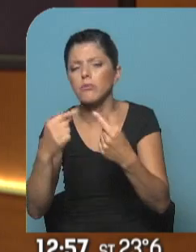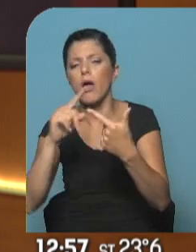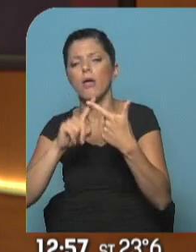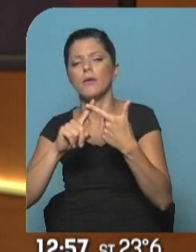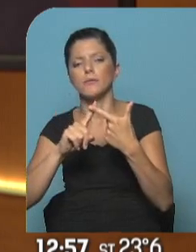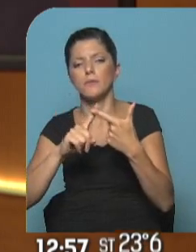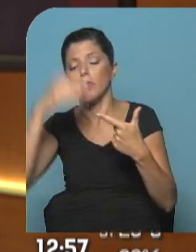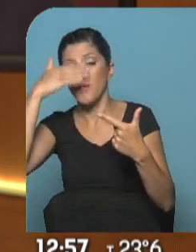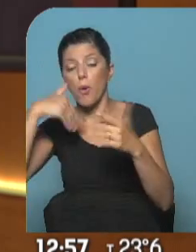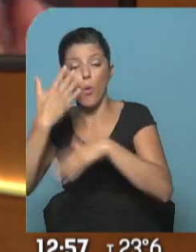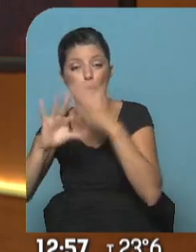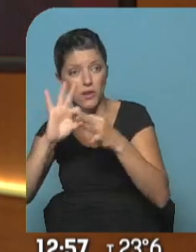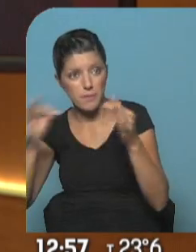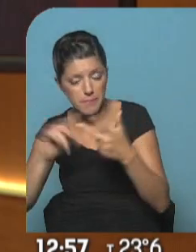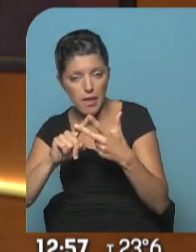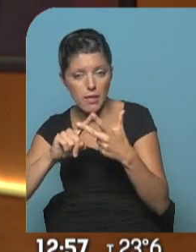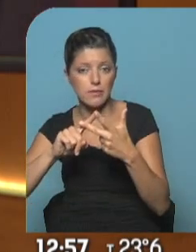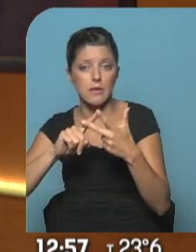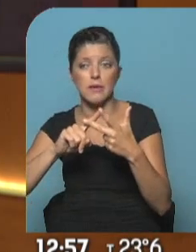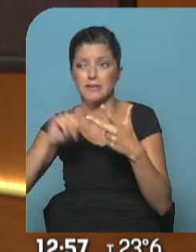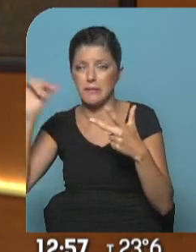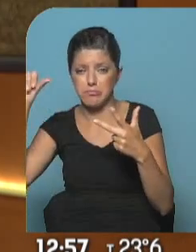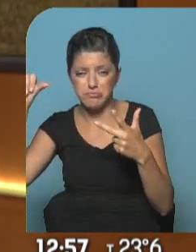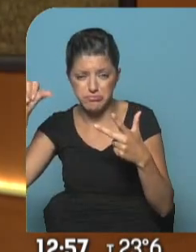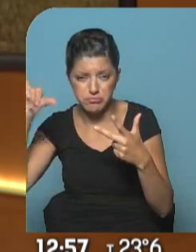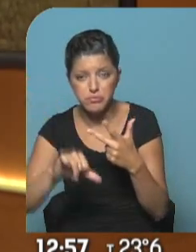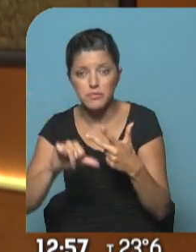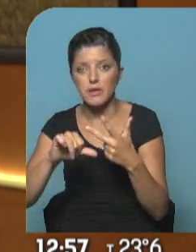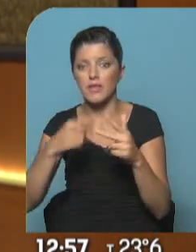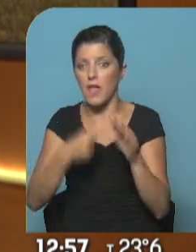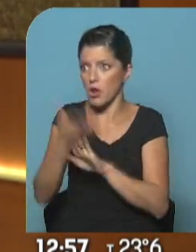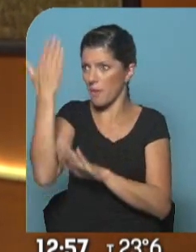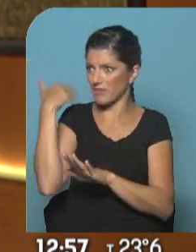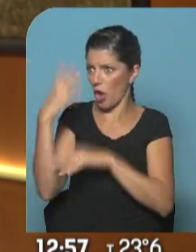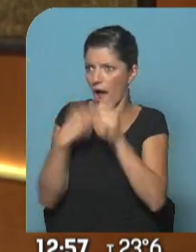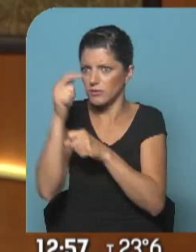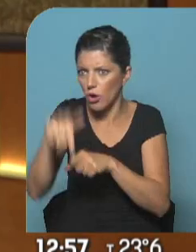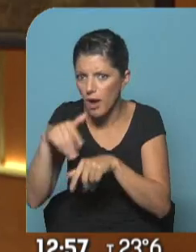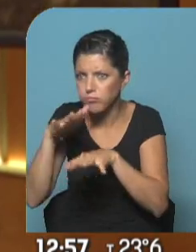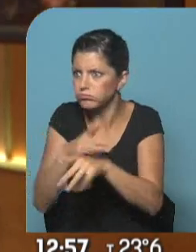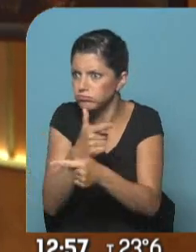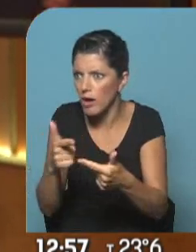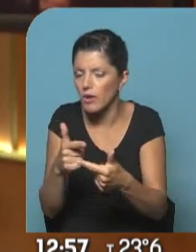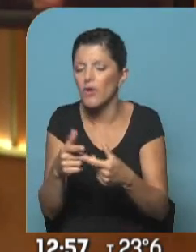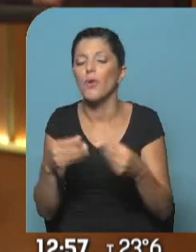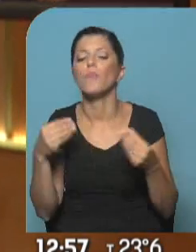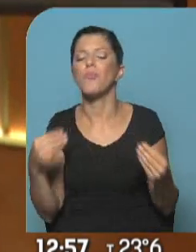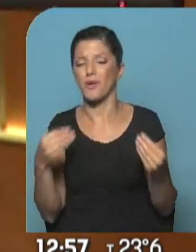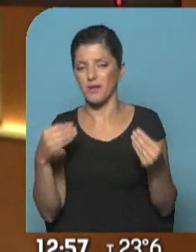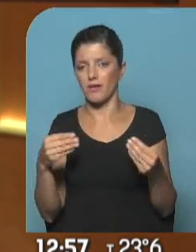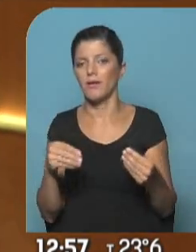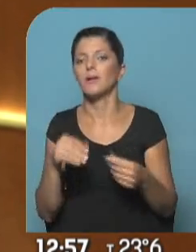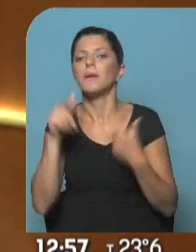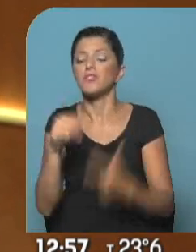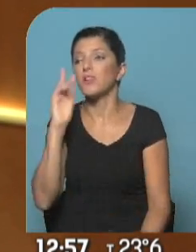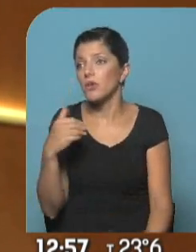de pronto, a partir del año pasado, nadie está en la calle. ¿O qué hay? Un cansancio. O que la gente ve es,